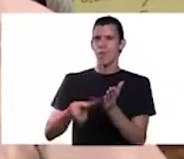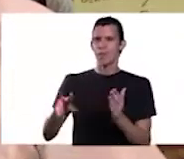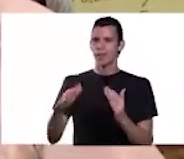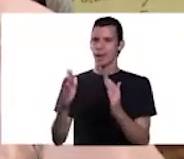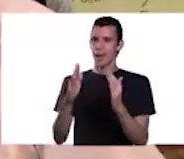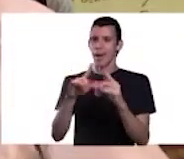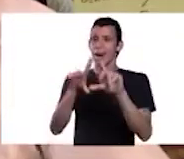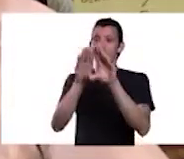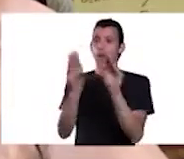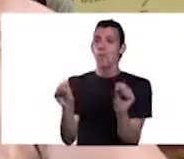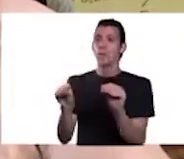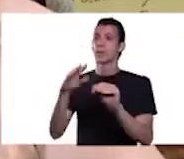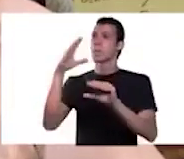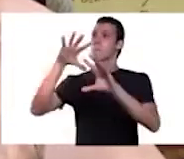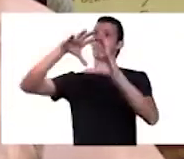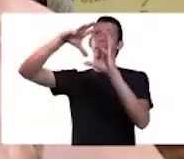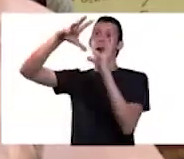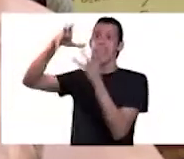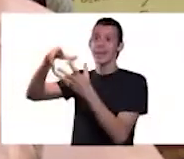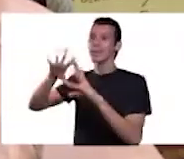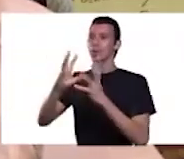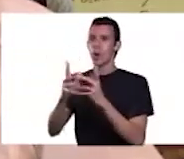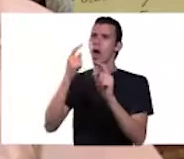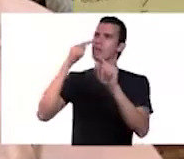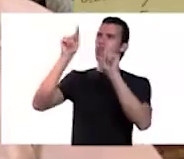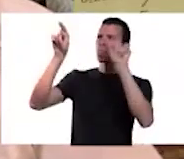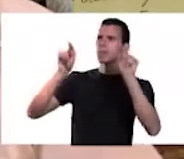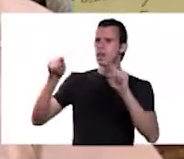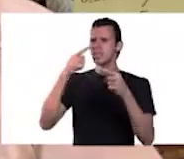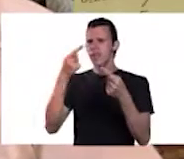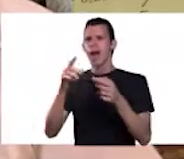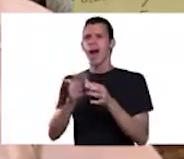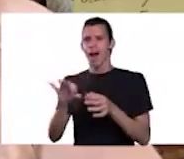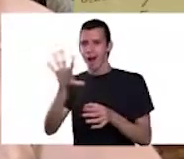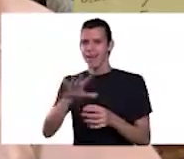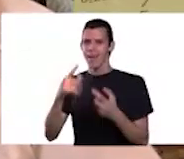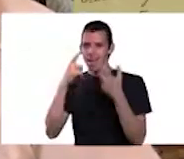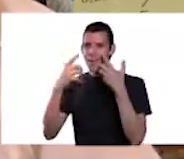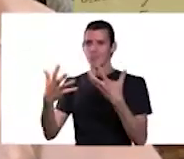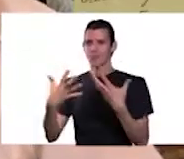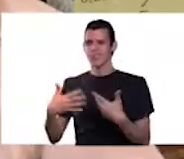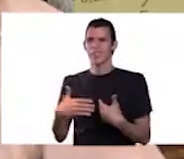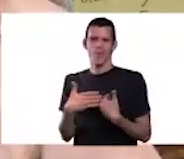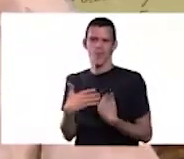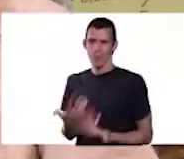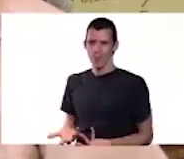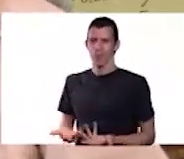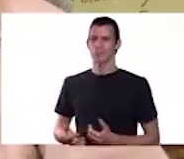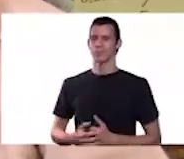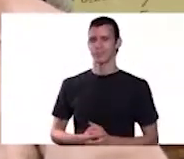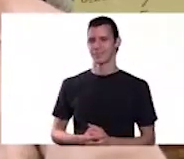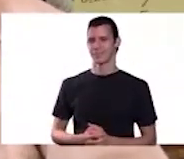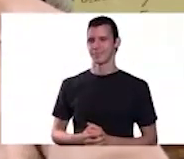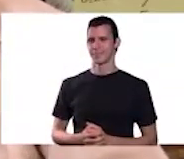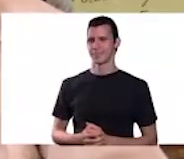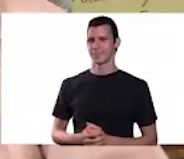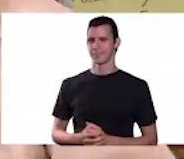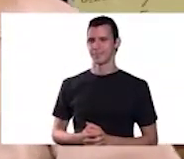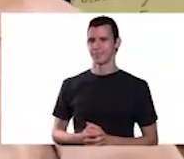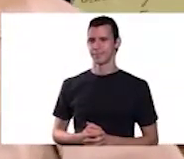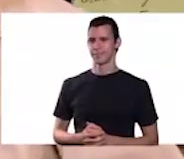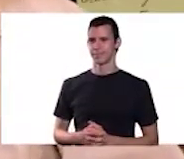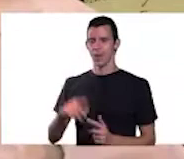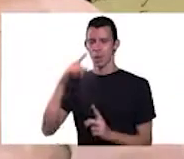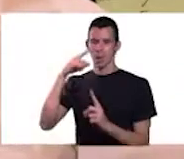el país, en el planeta, puedan cumplirse a través de sus sugerencias. Un segundo